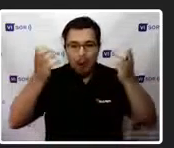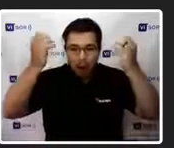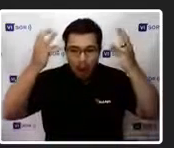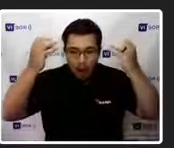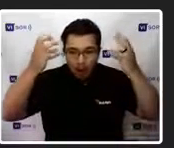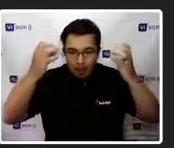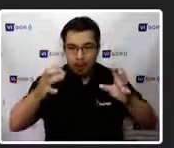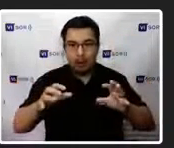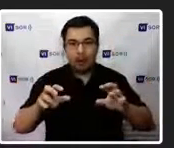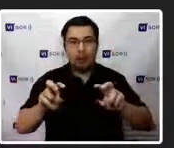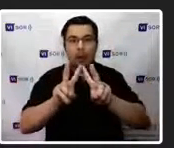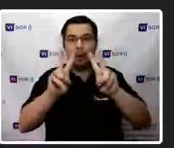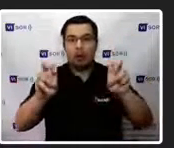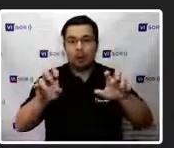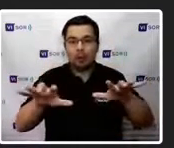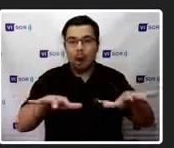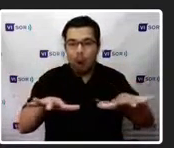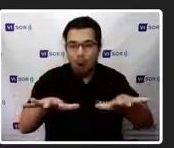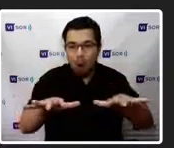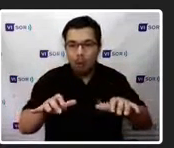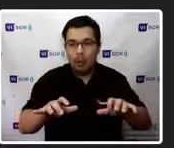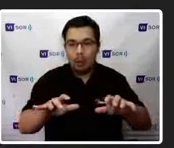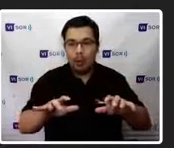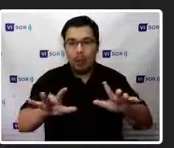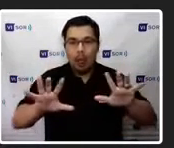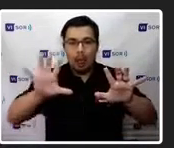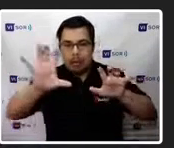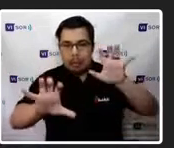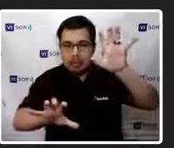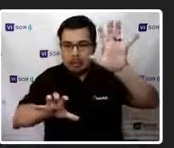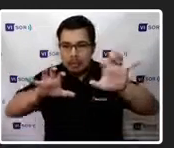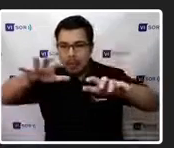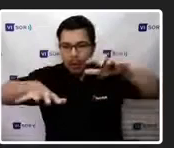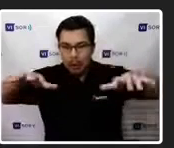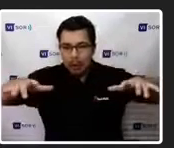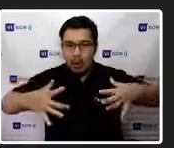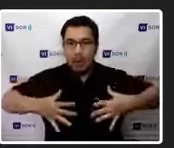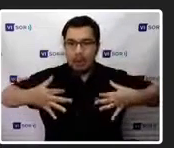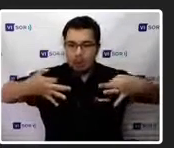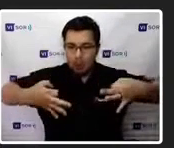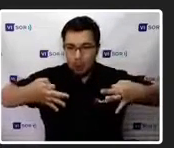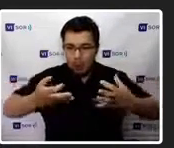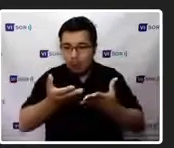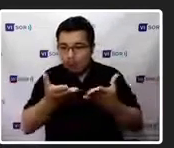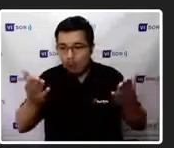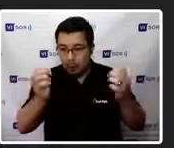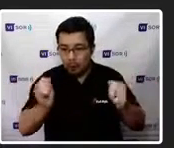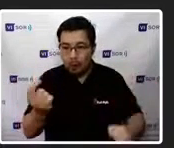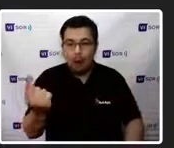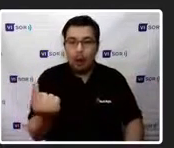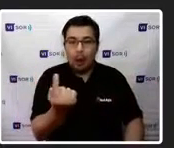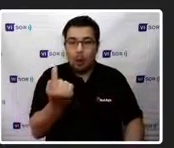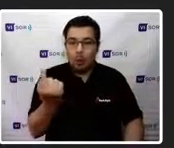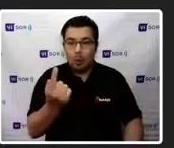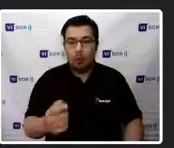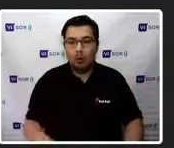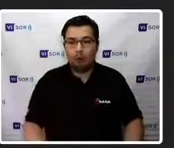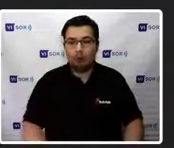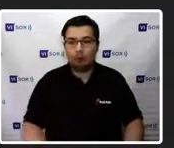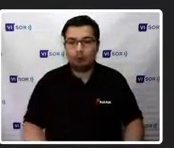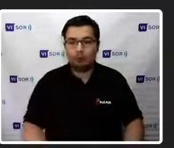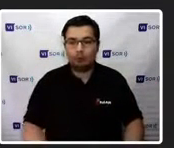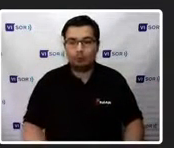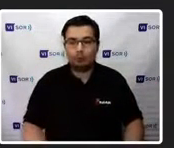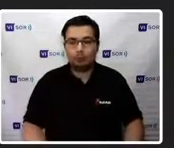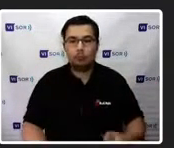cosa de que ellos después puedan también empezar a realizar estas actividades de manera más autónoma. Tuvimos